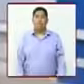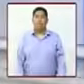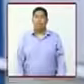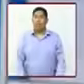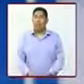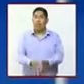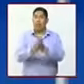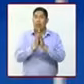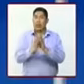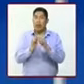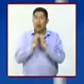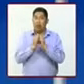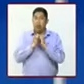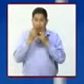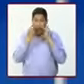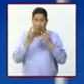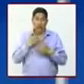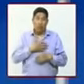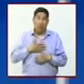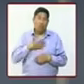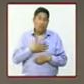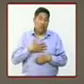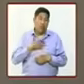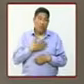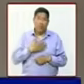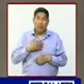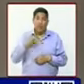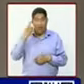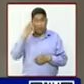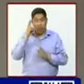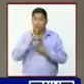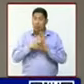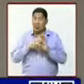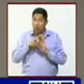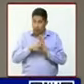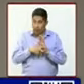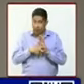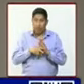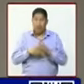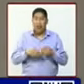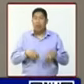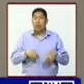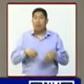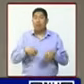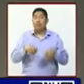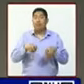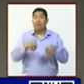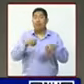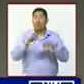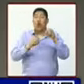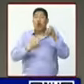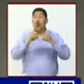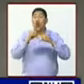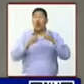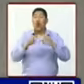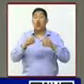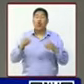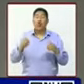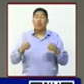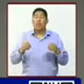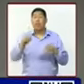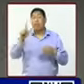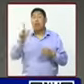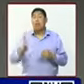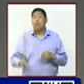Le voy a pedir que me acompañe a revisar estas imágenes. Encontramos esto en la ruta Oruro-La Paz, a la altura de Achica Arriba. Un